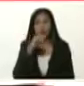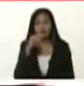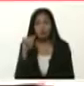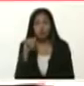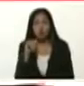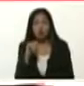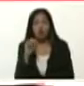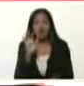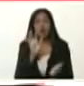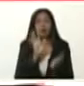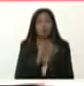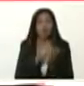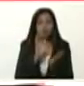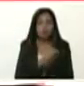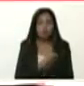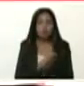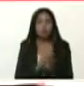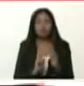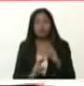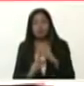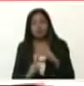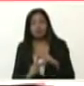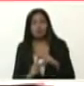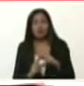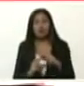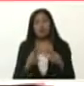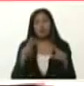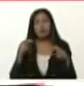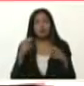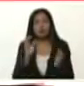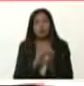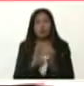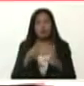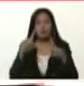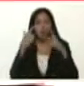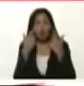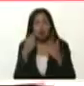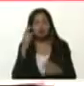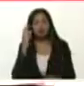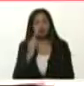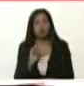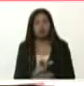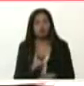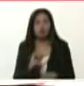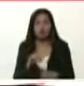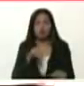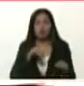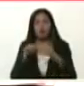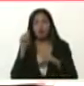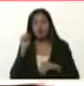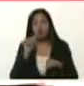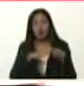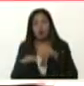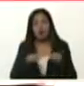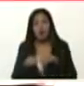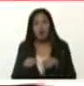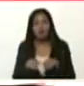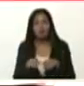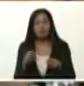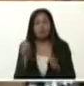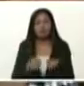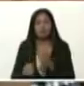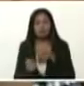Nueva Esparta, Táchira, Yaracuy, Trujillo, La Guaira, Sucre, Carabobo, Cojedes, Apure, Aragua, del